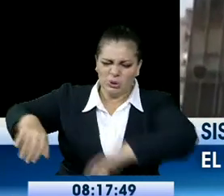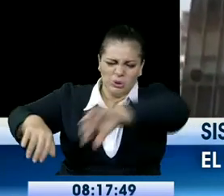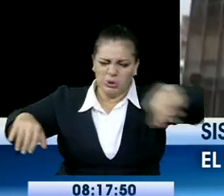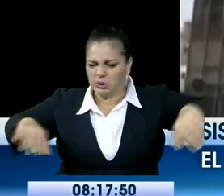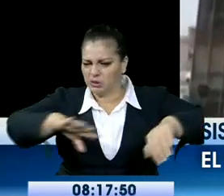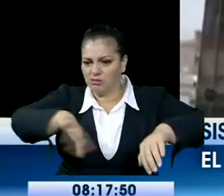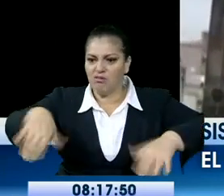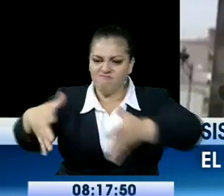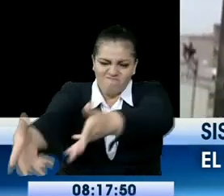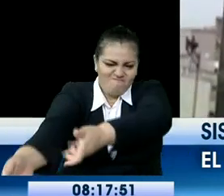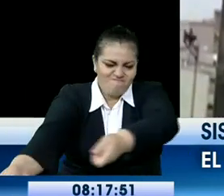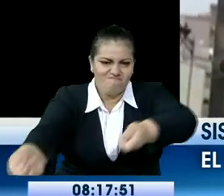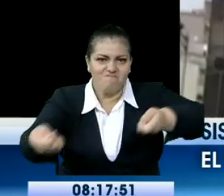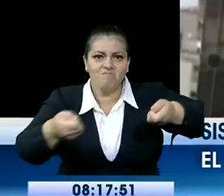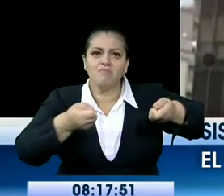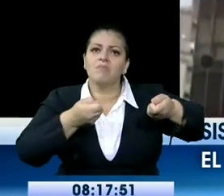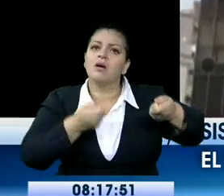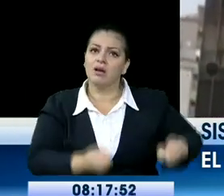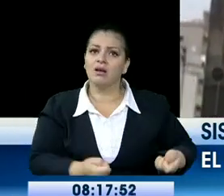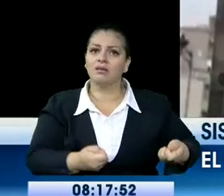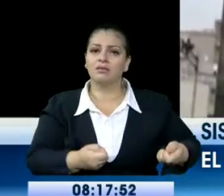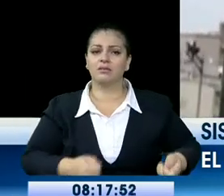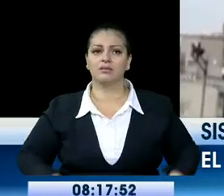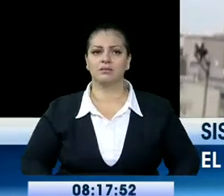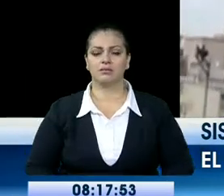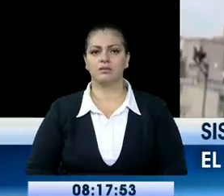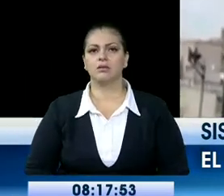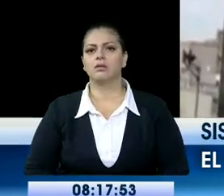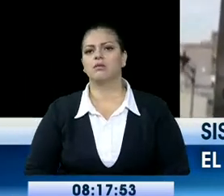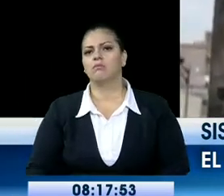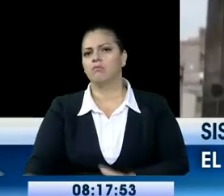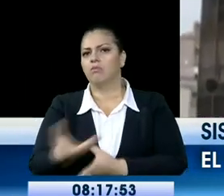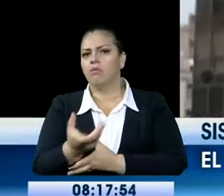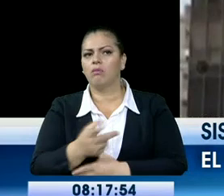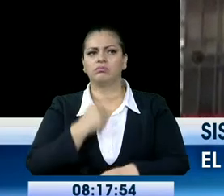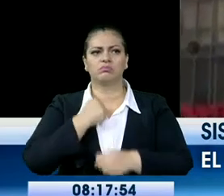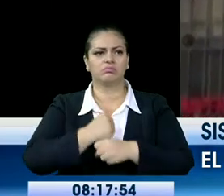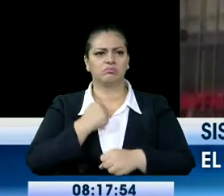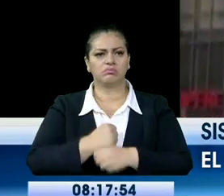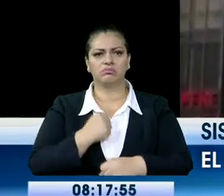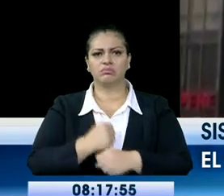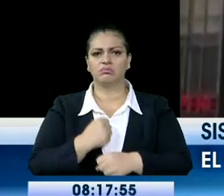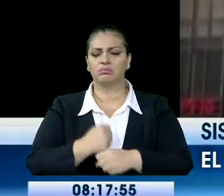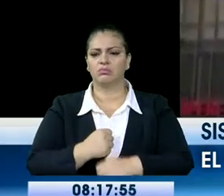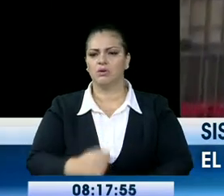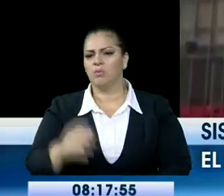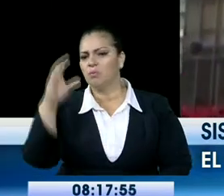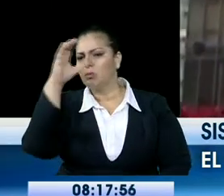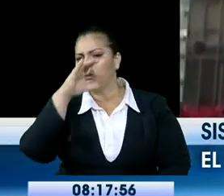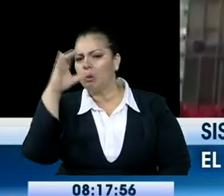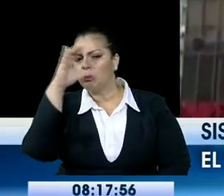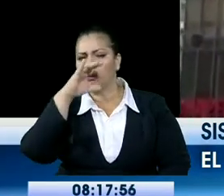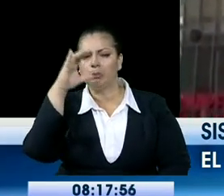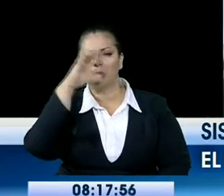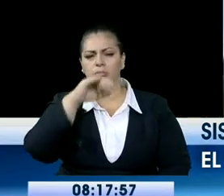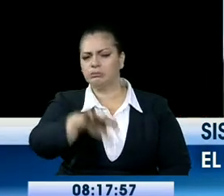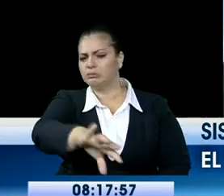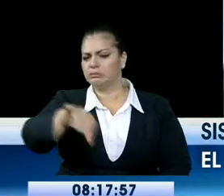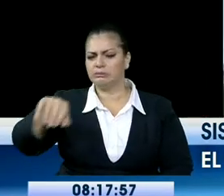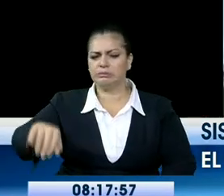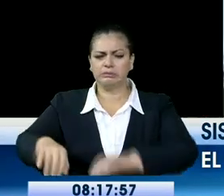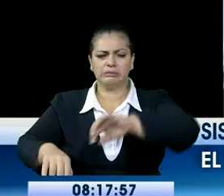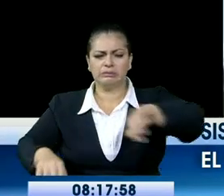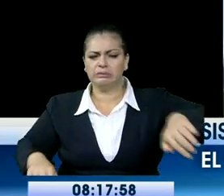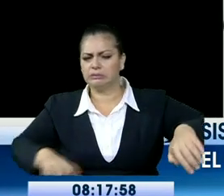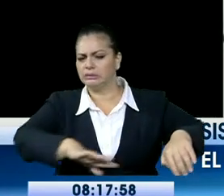cuerpo de bomberos de allá de ese país, a todos los socorristas, para tratar de rescatarlos. Mira ahí una de esas imágenes, cómo se mueve